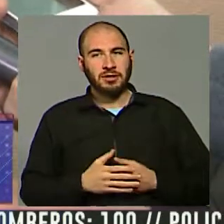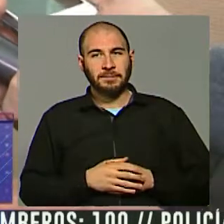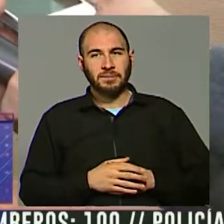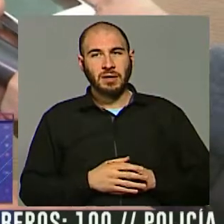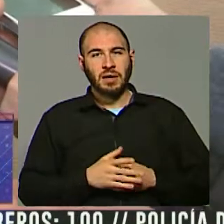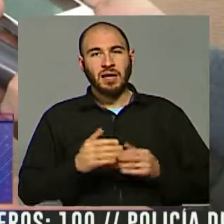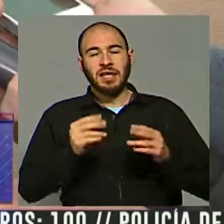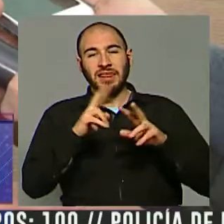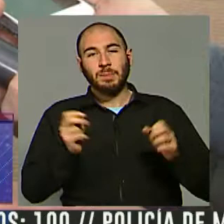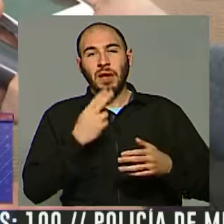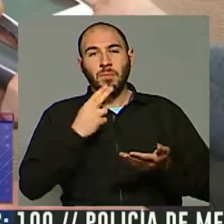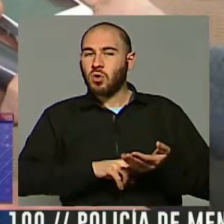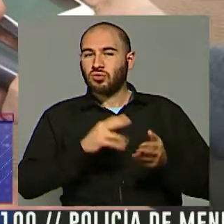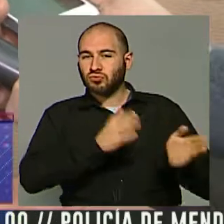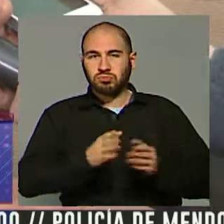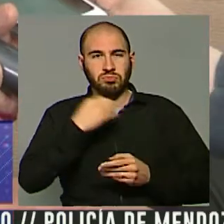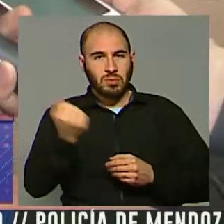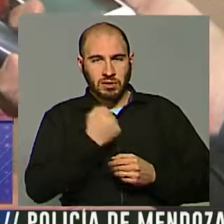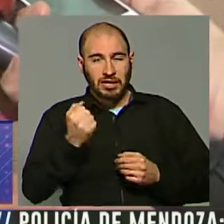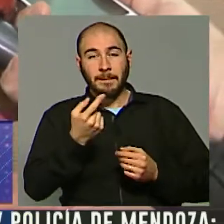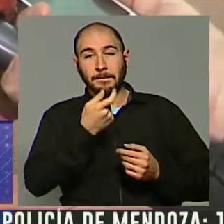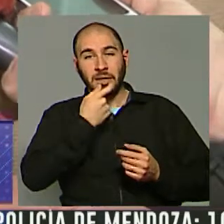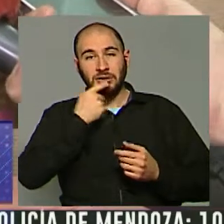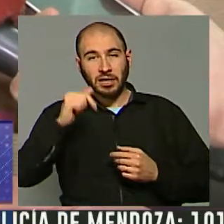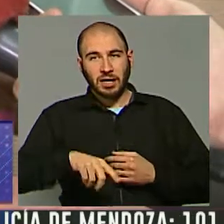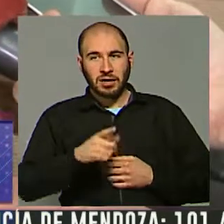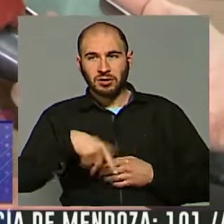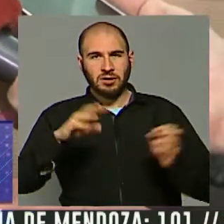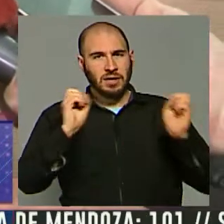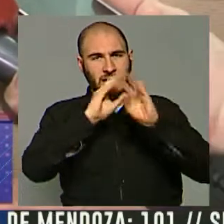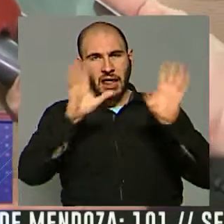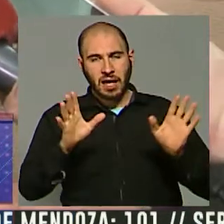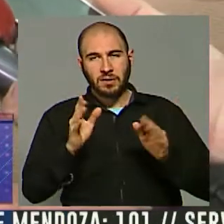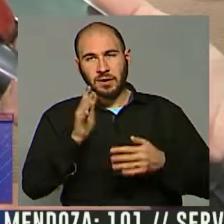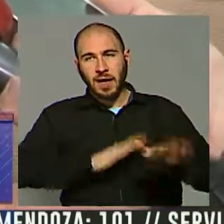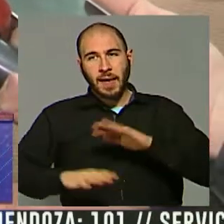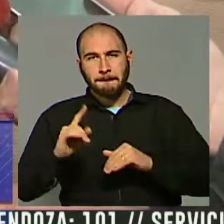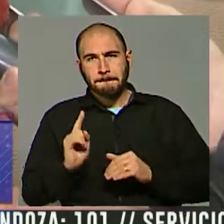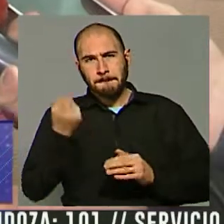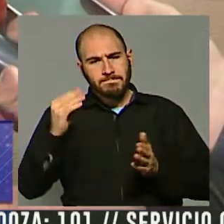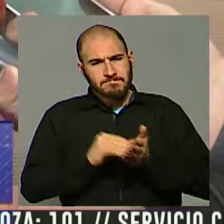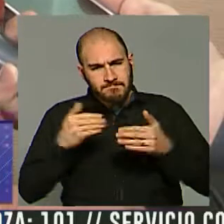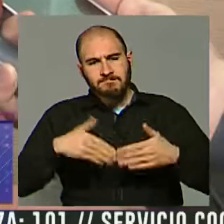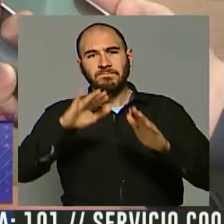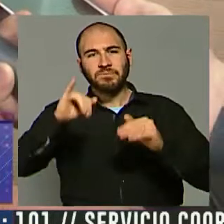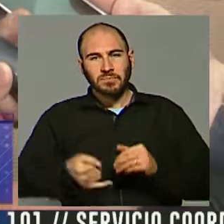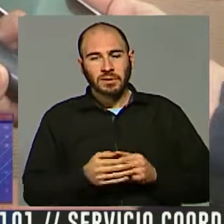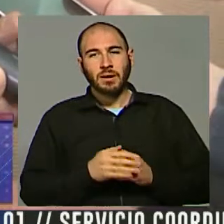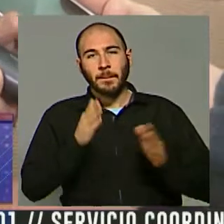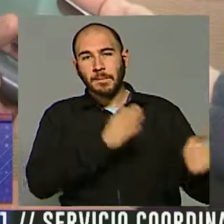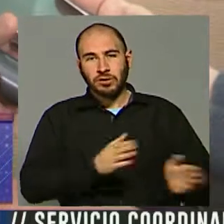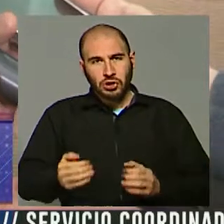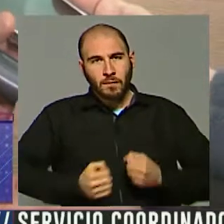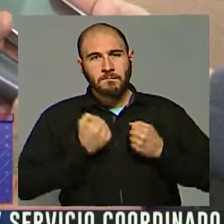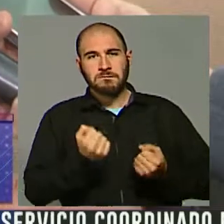del orden fiscal, que es absolutamente necesario. Creo que en Mendoza hemos sido clarísimos y lo hemos hecho desde el primer momento. Hemos trabajado en el proceso de